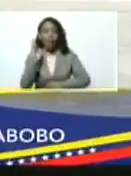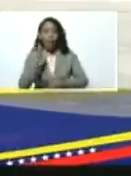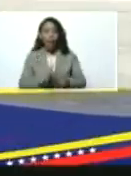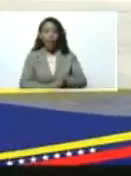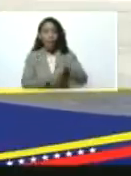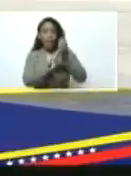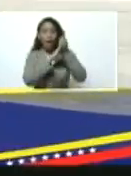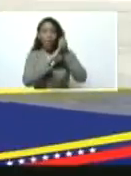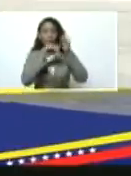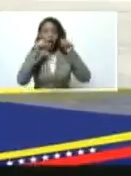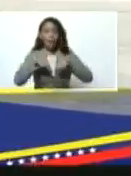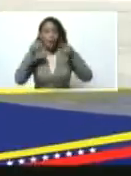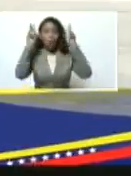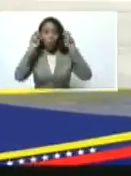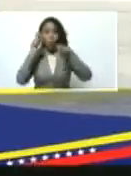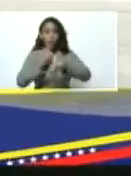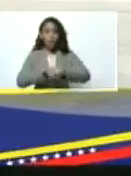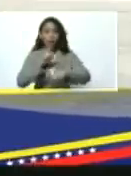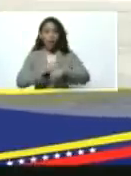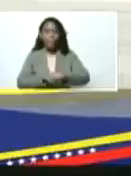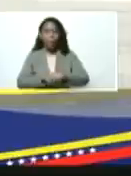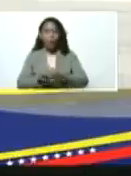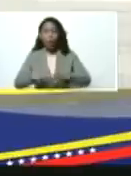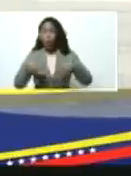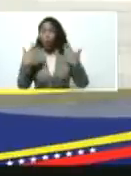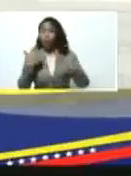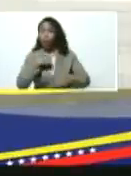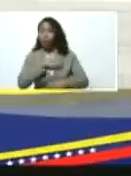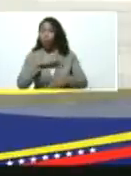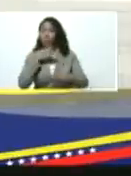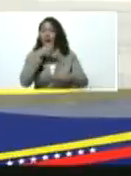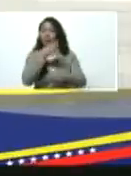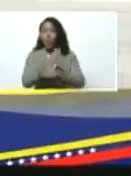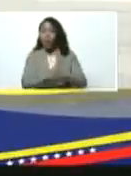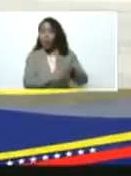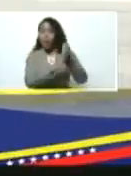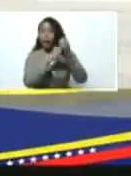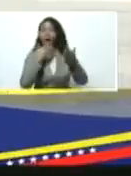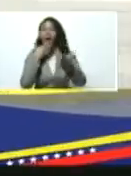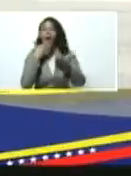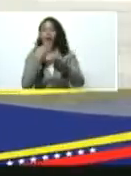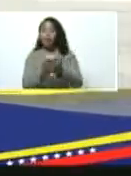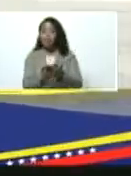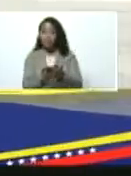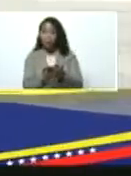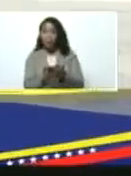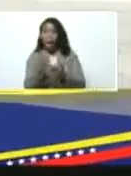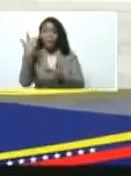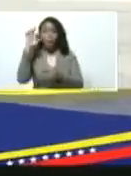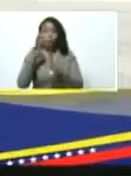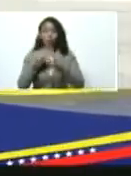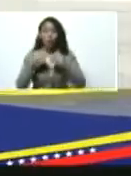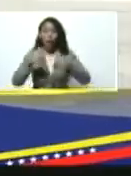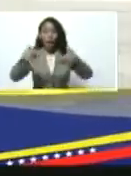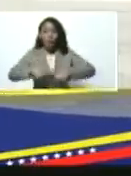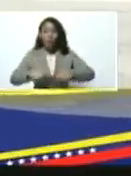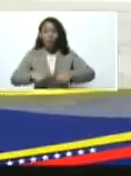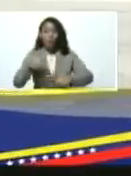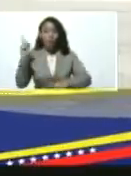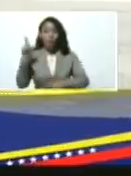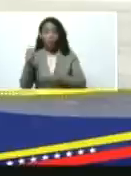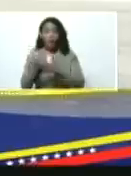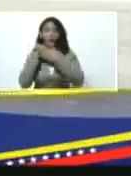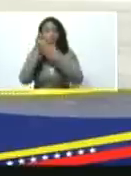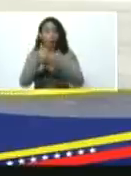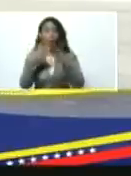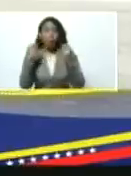dirigiendo en esta nueva época en la cual nosotros nos vamos a dirigir. Gracias, bueno, por todo ese esfuerzo. Esto va a ayudar mucho a